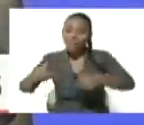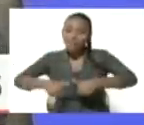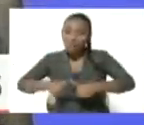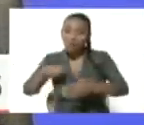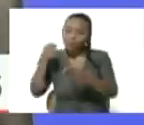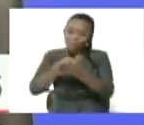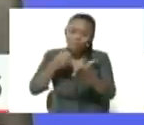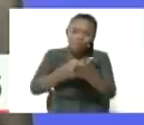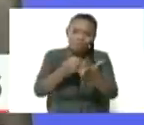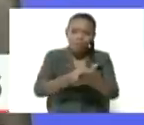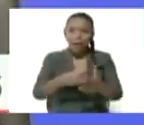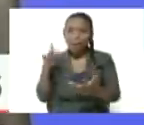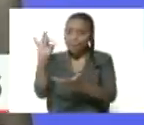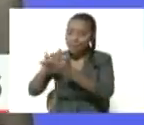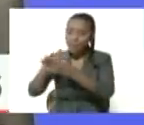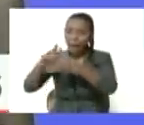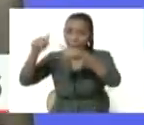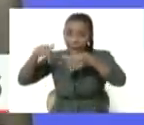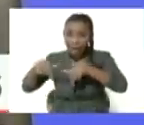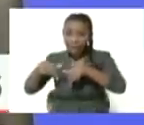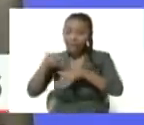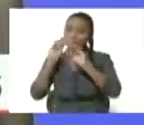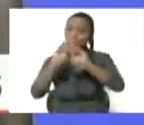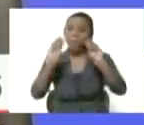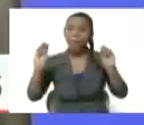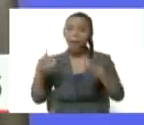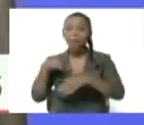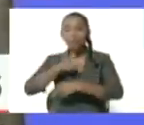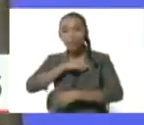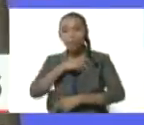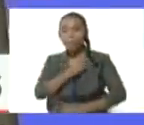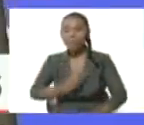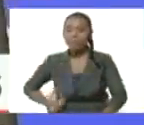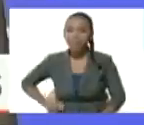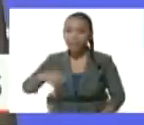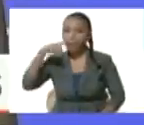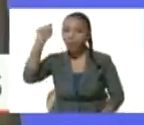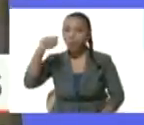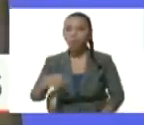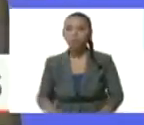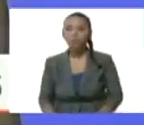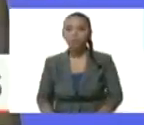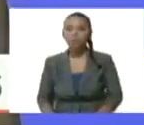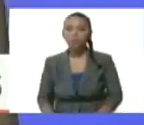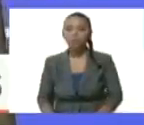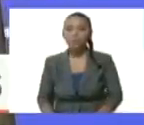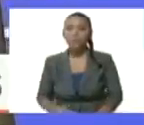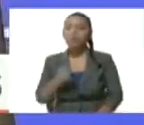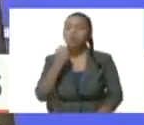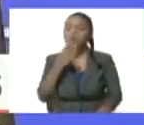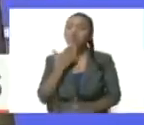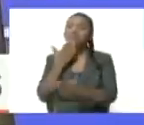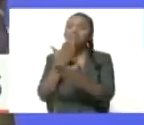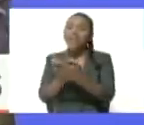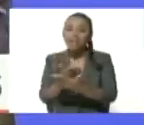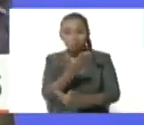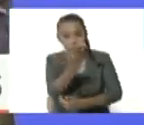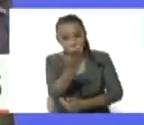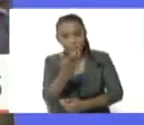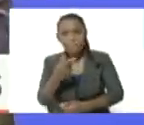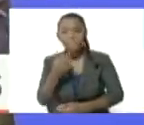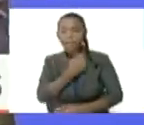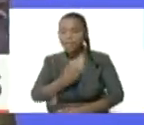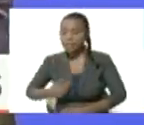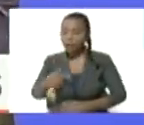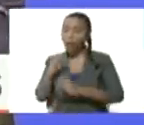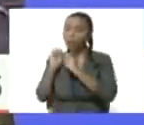tuvieron en asistir en esta convocatoria hecha por nuestro presidente Nicolás Maduro. Y bueno, agradecerle a usted, presidente, por darnos la oportunidad